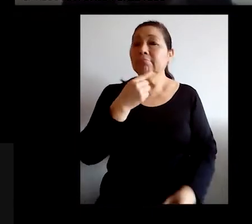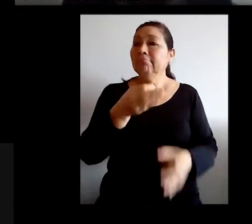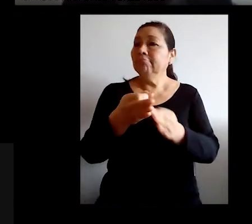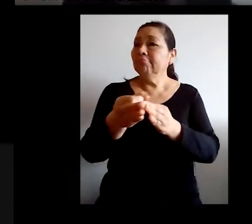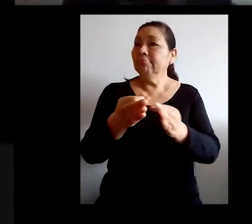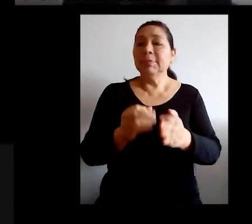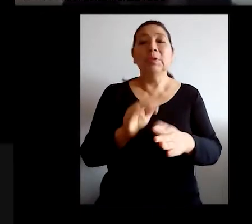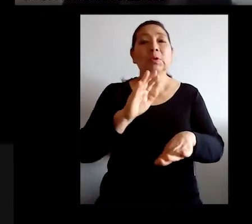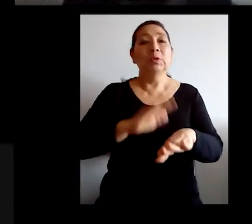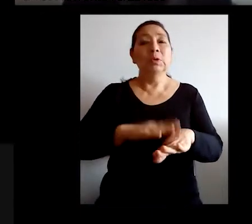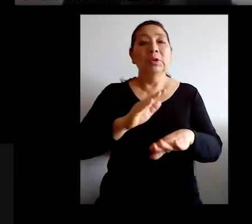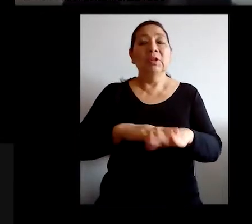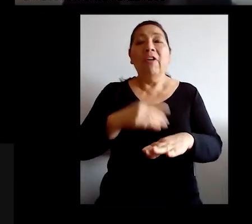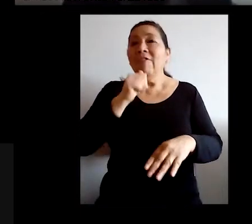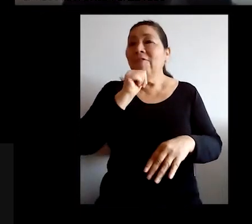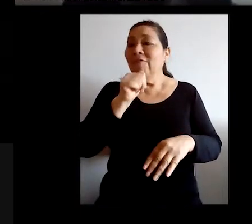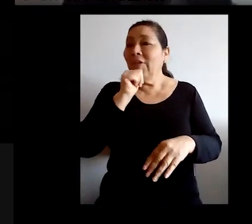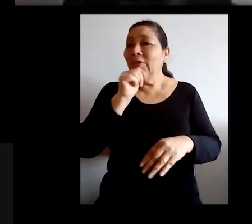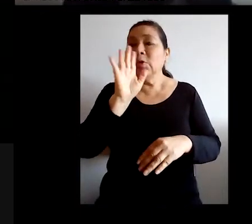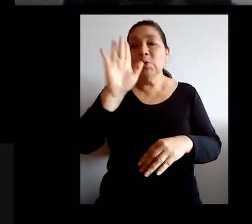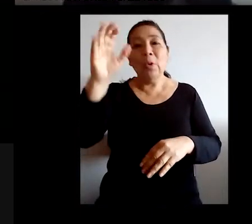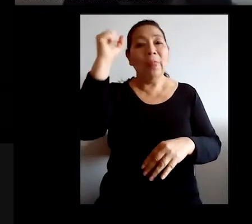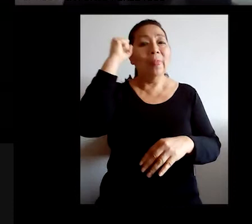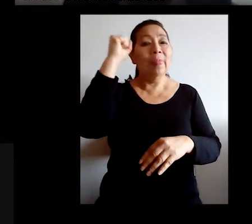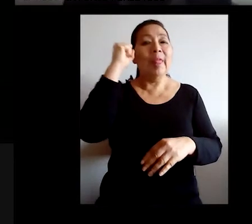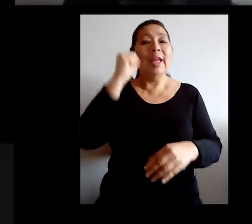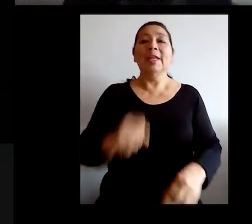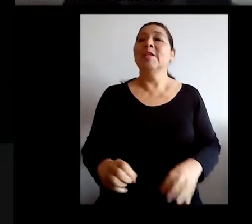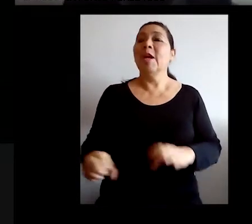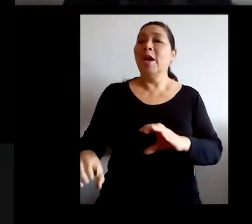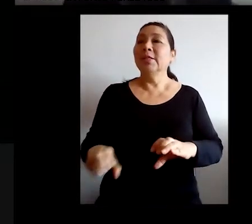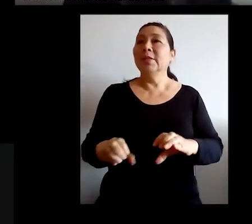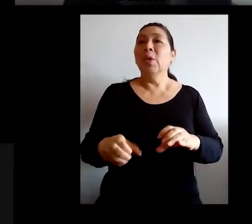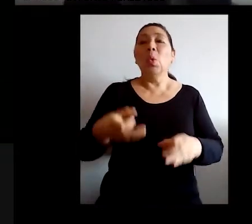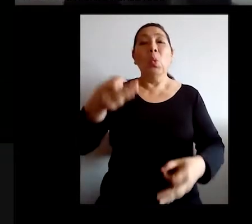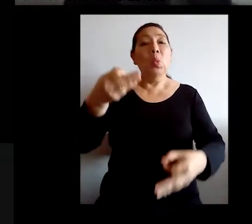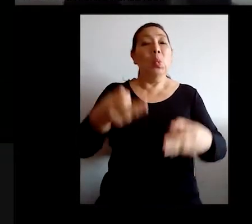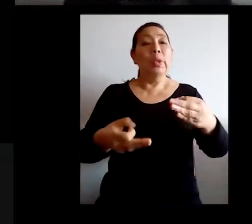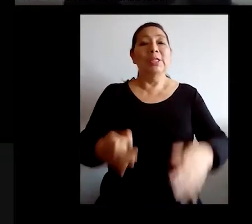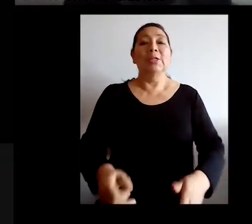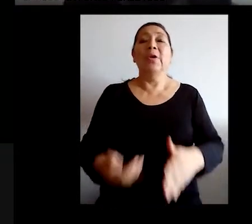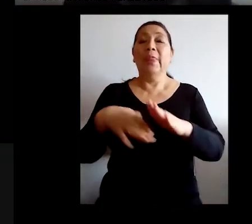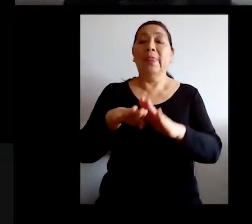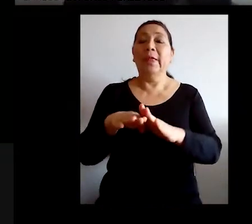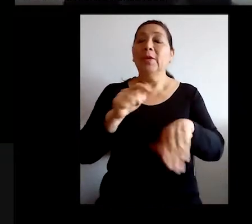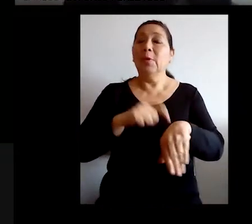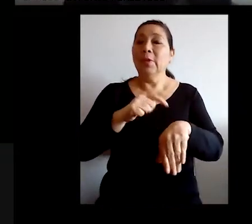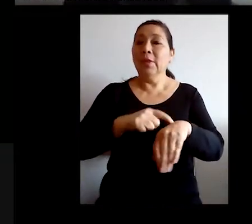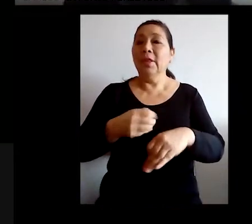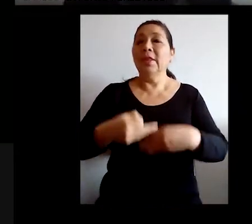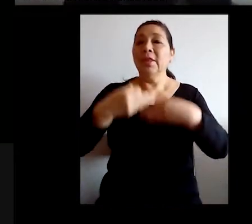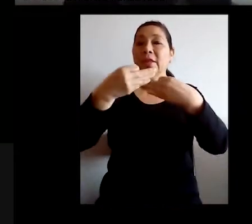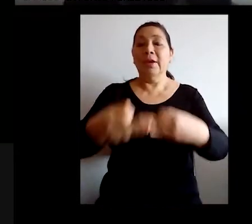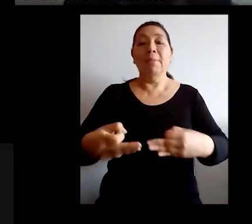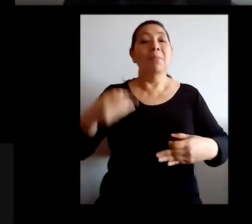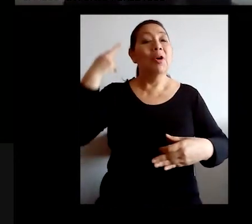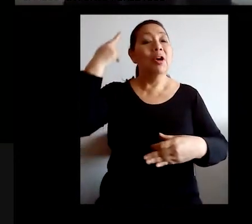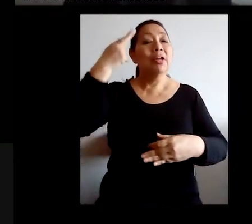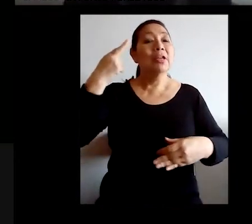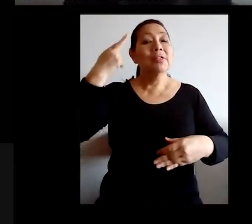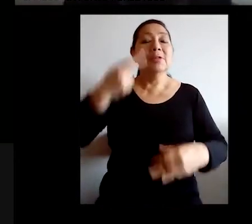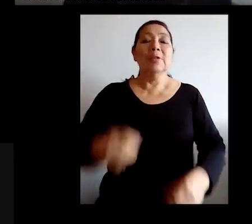específicamente respecto al desconocimiento de su derecho a ser juzgado dentro de un plazo